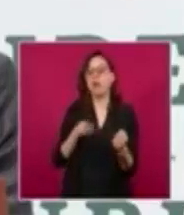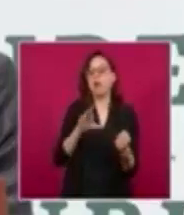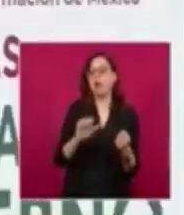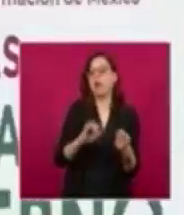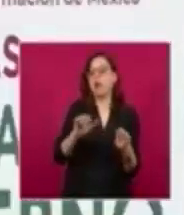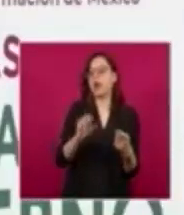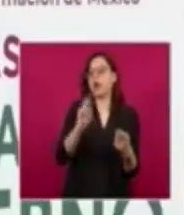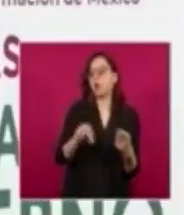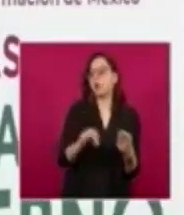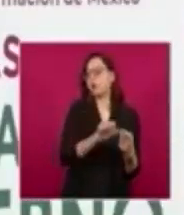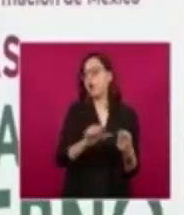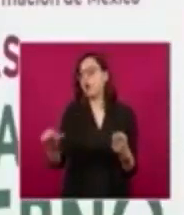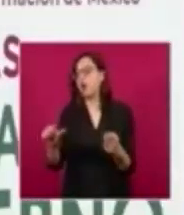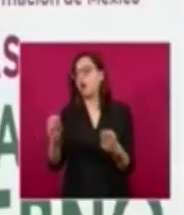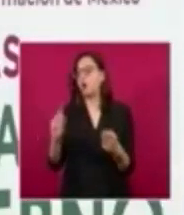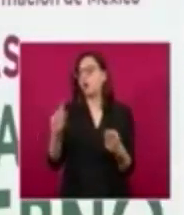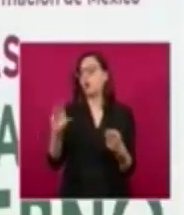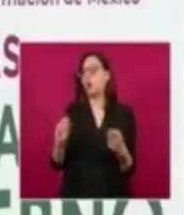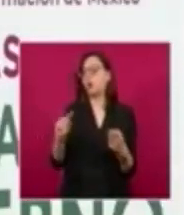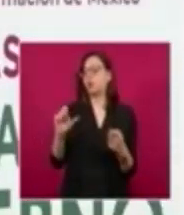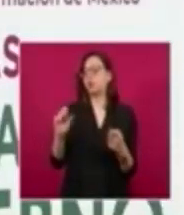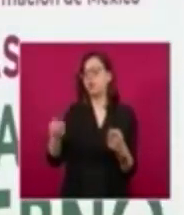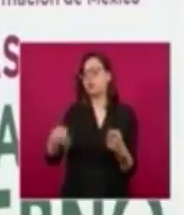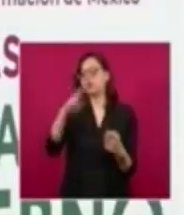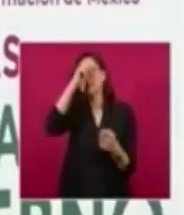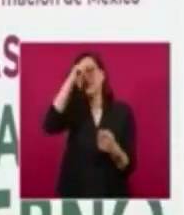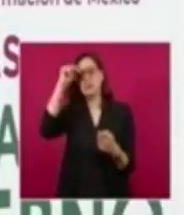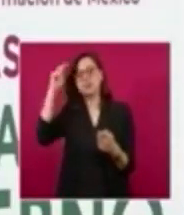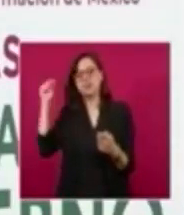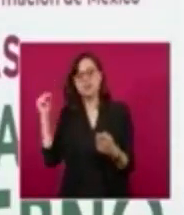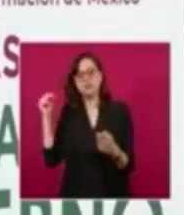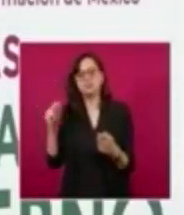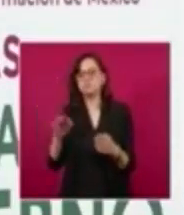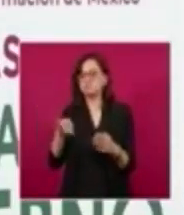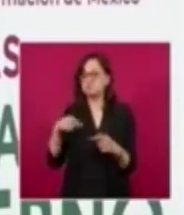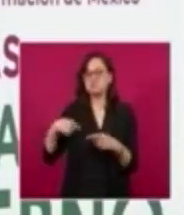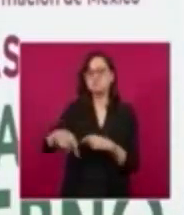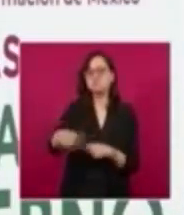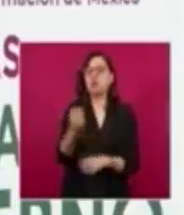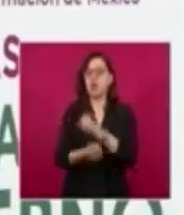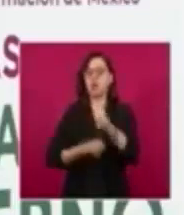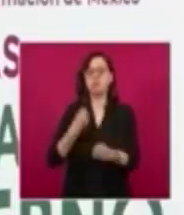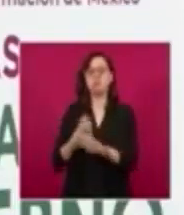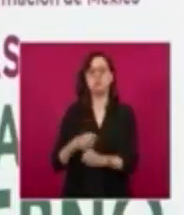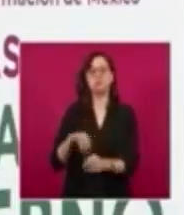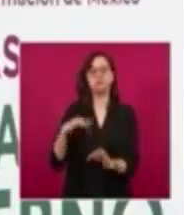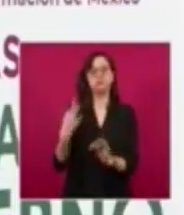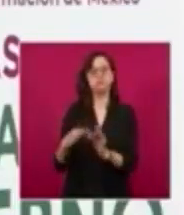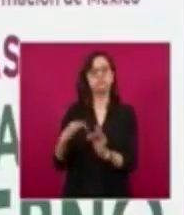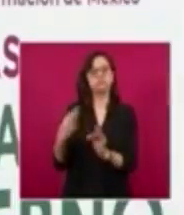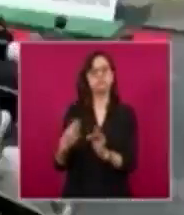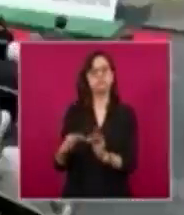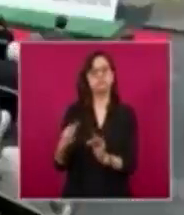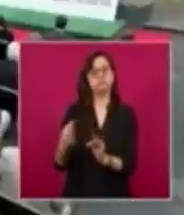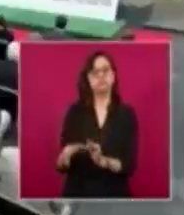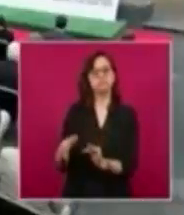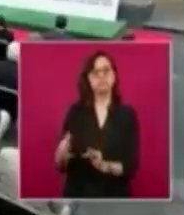su ley eléctrica, su ley de energía, que estaba en la Corte ya hace varios